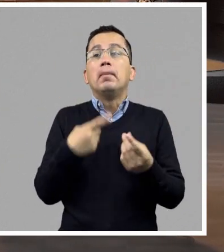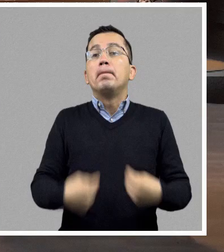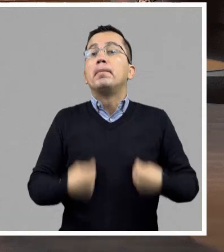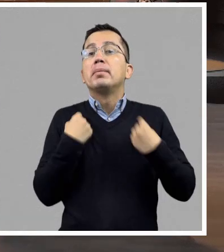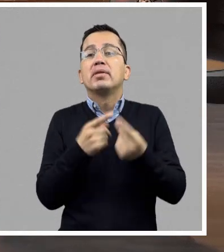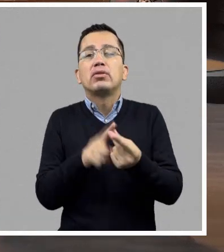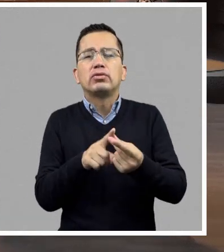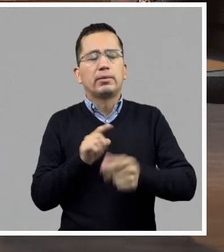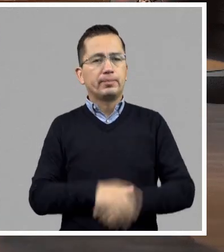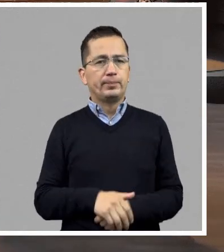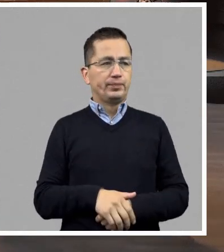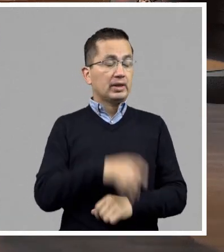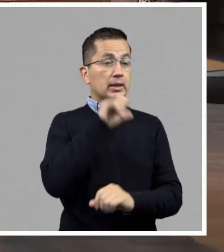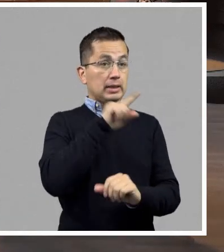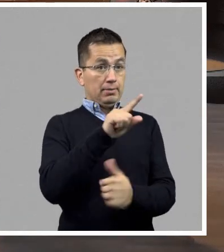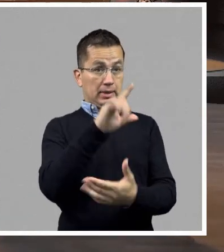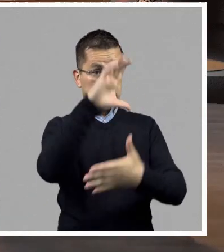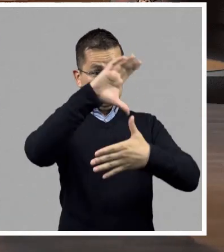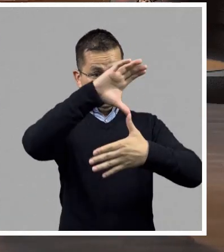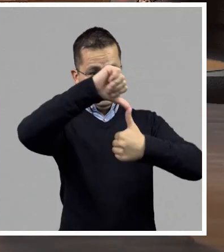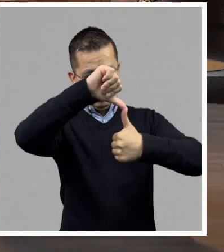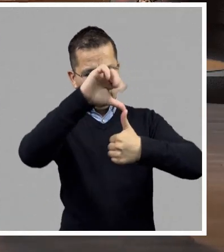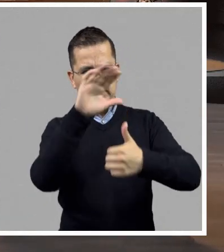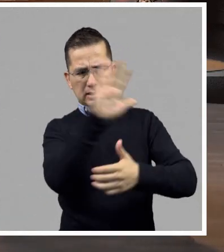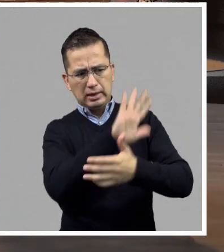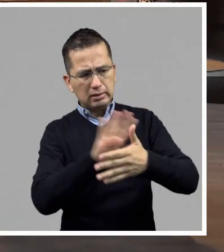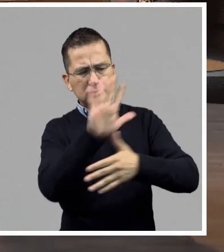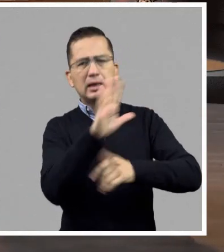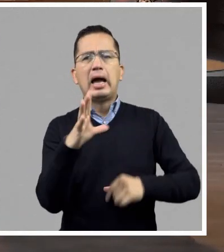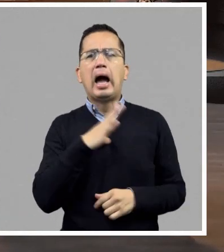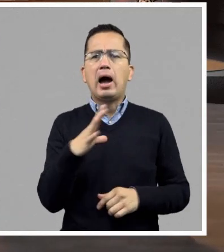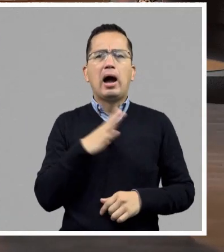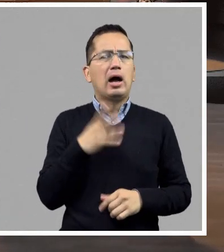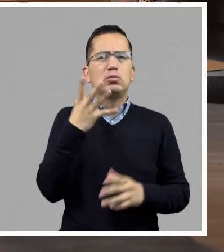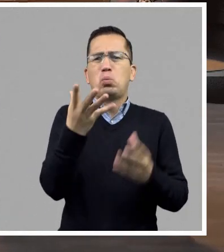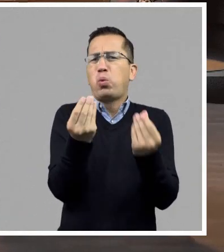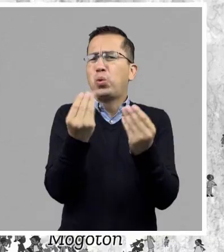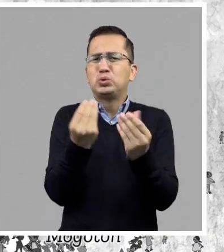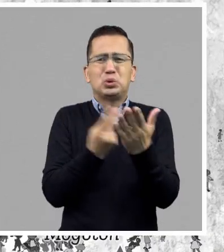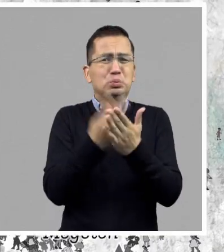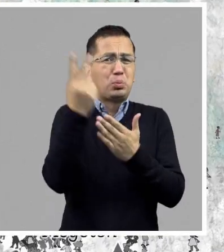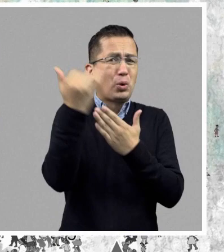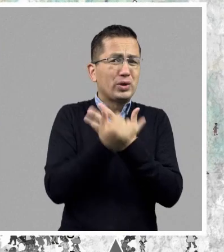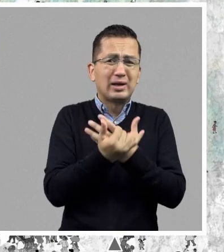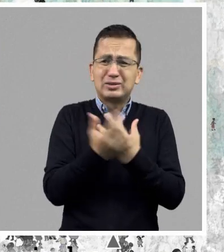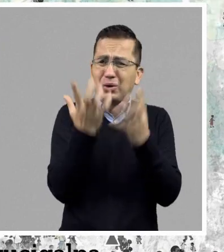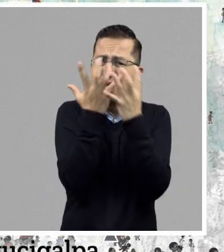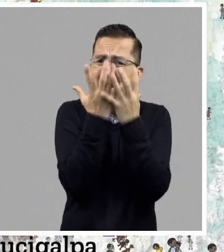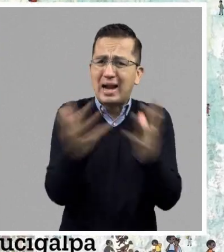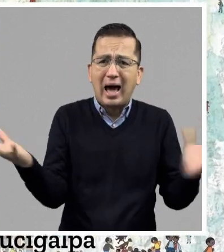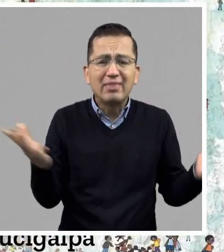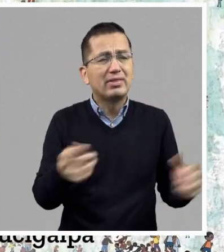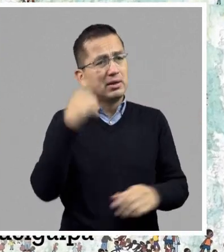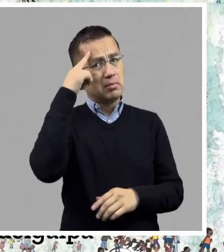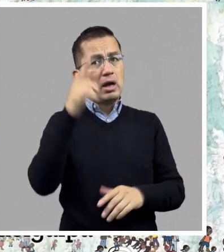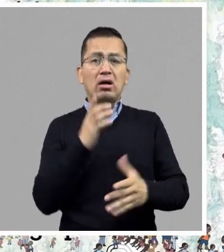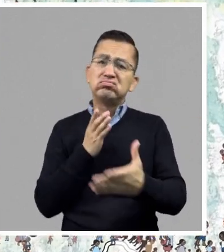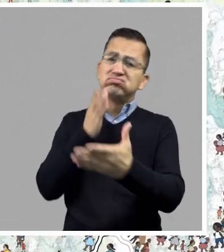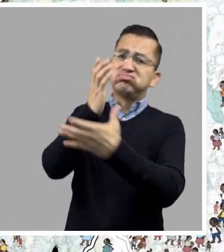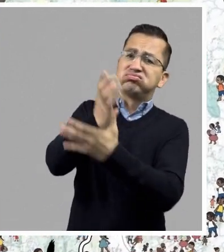también porque digo en Centroamérica estamos sometidos a los megaproyectos y a toda esta gente que viene a ser minería hidroeléctricas